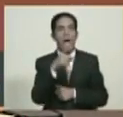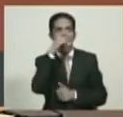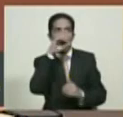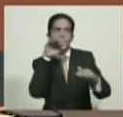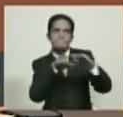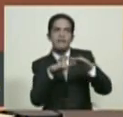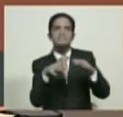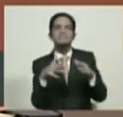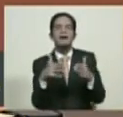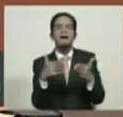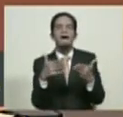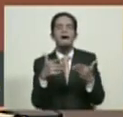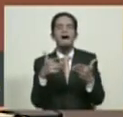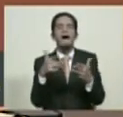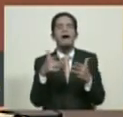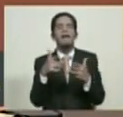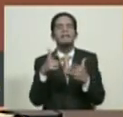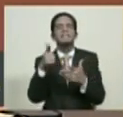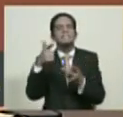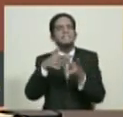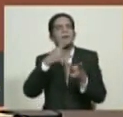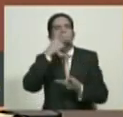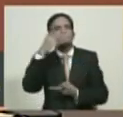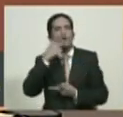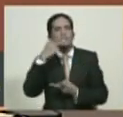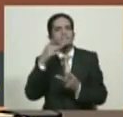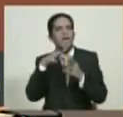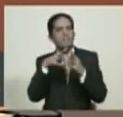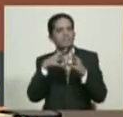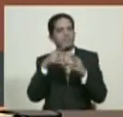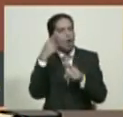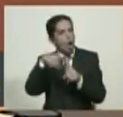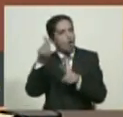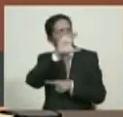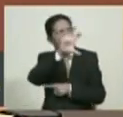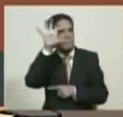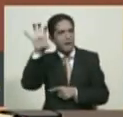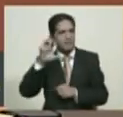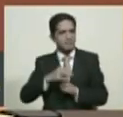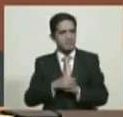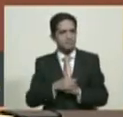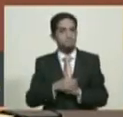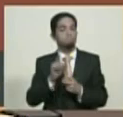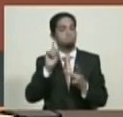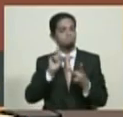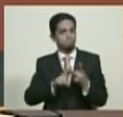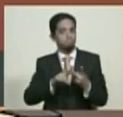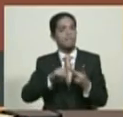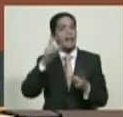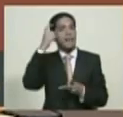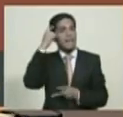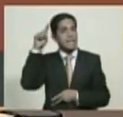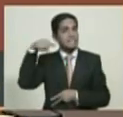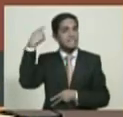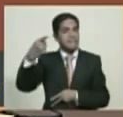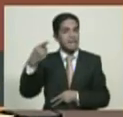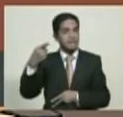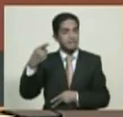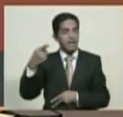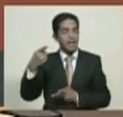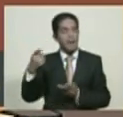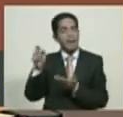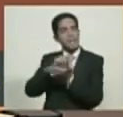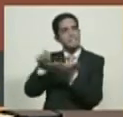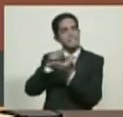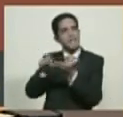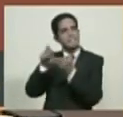seguridad interna de los Estados Unidos y a la política exterior de este país. Inmediatamente al día siguiente, el exsecretario